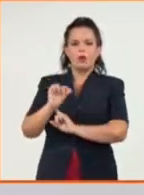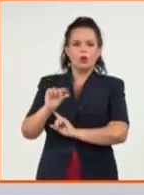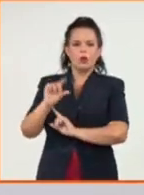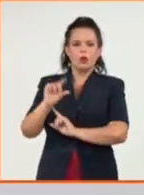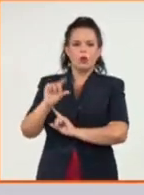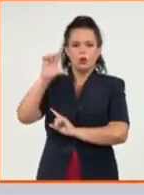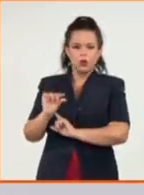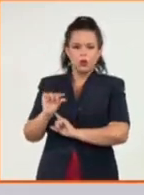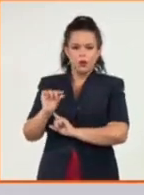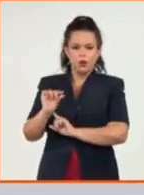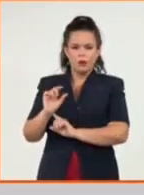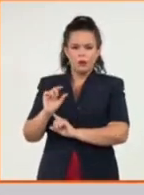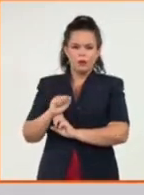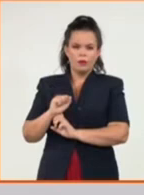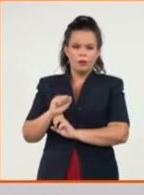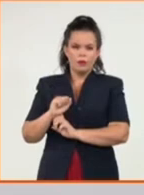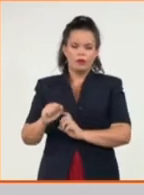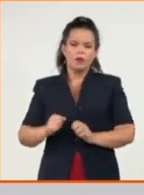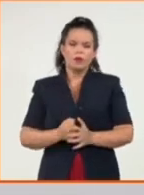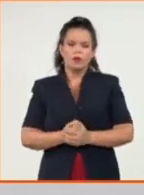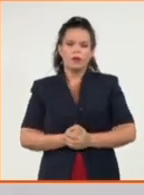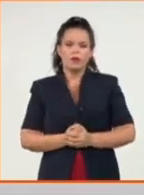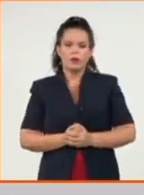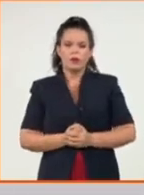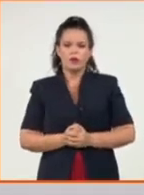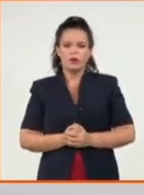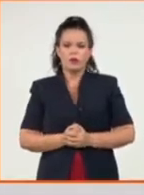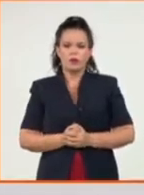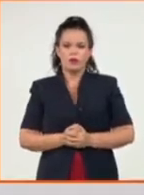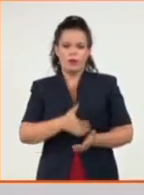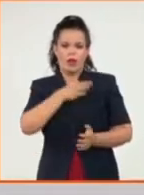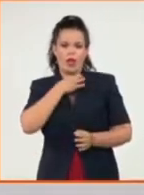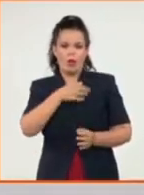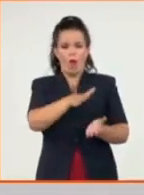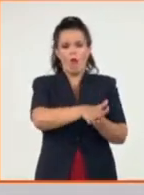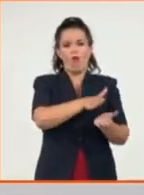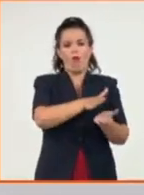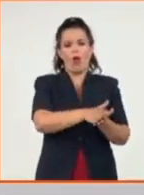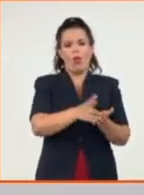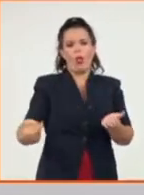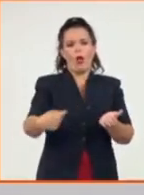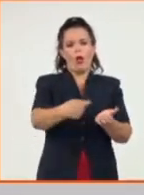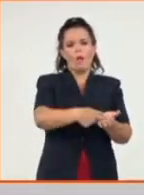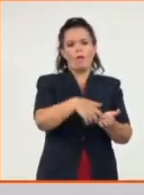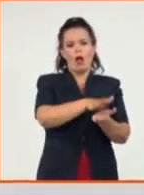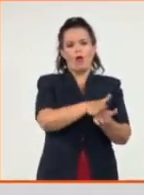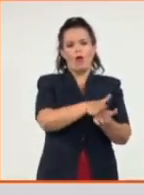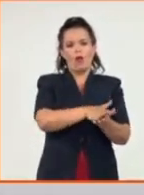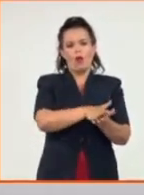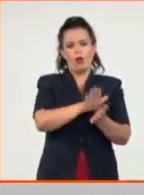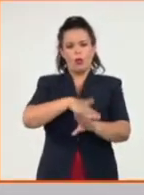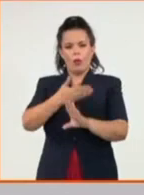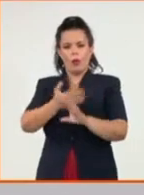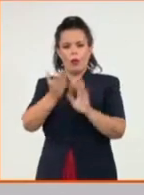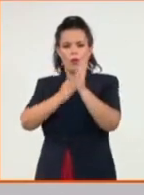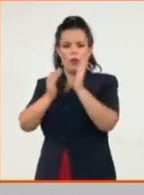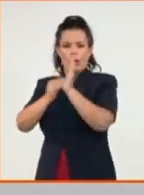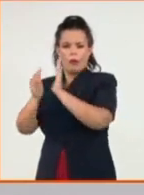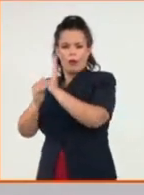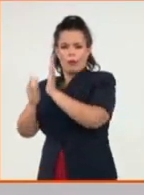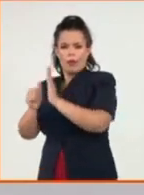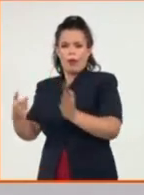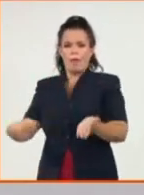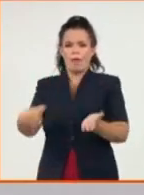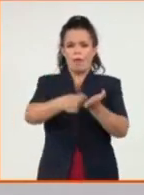de la factura mensuales si se lo rebajaría de esa factura mensual y con este dinero disponible que se ponga